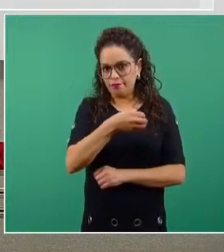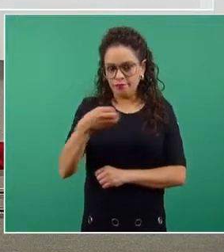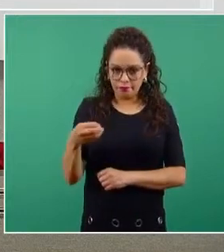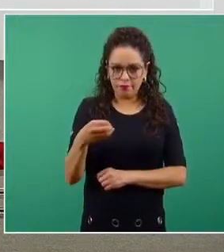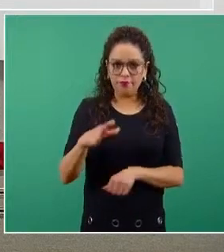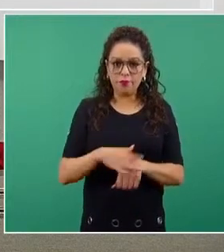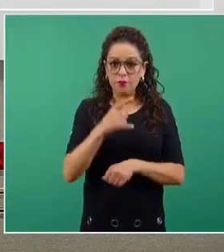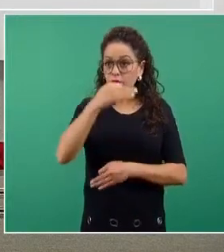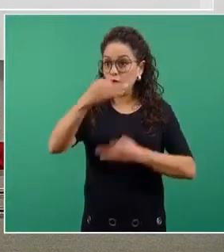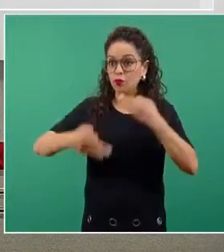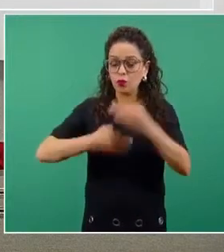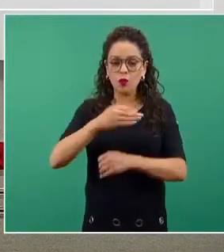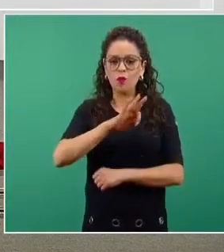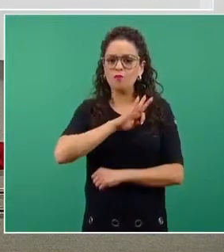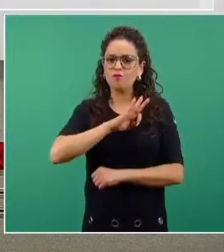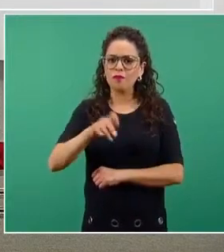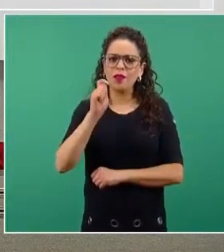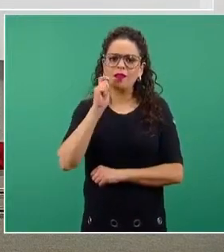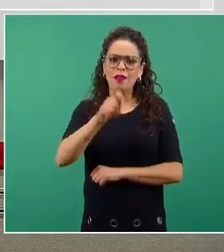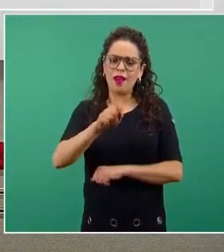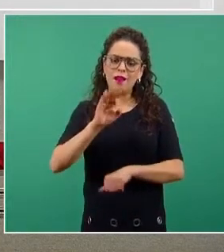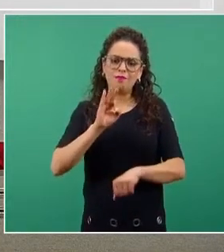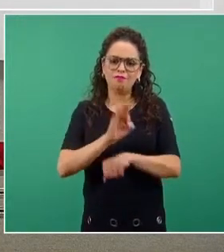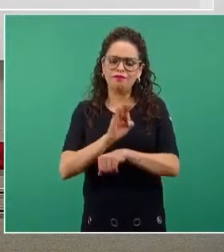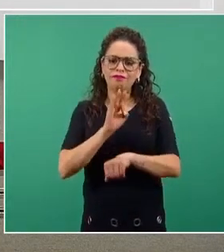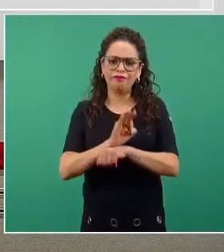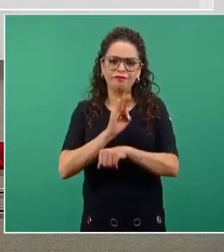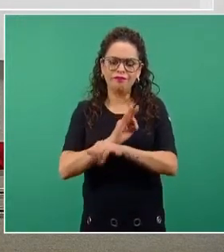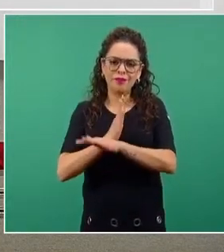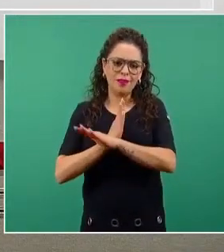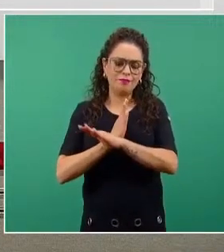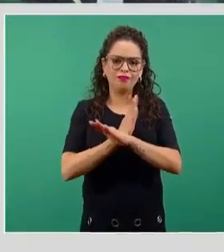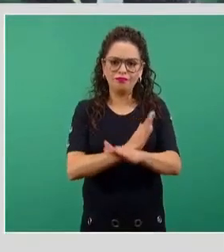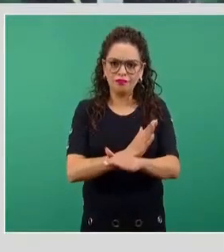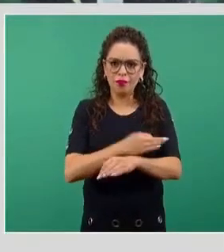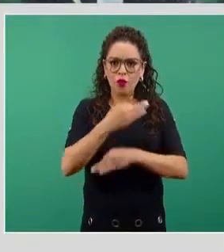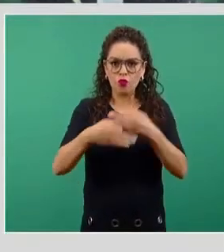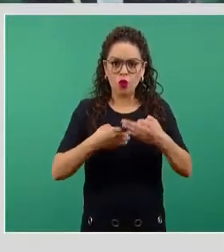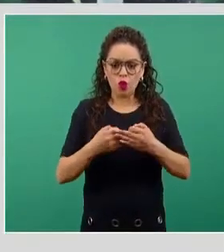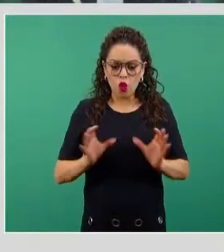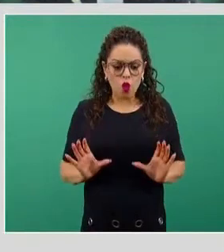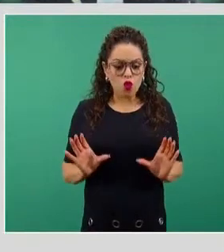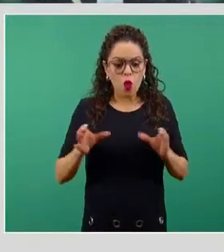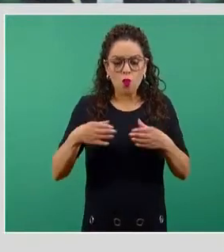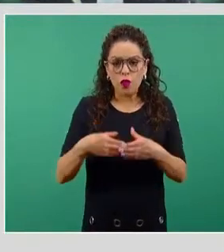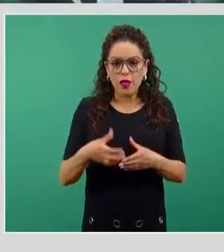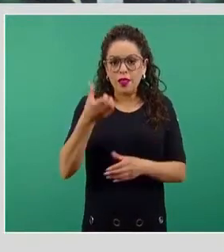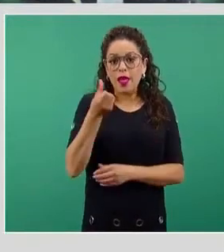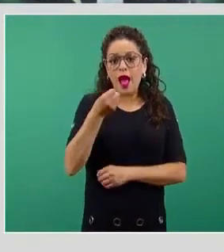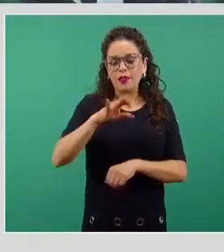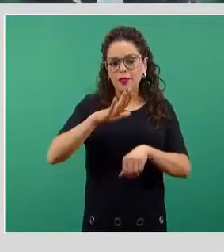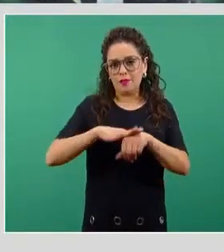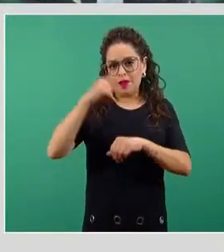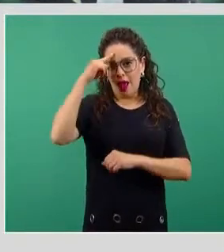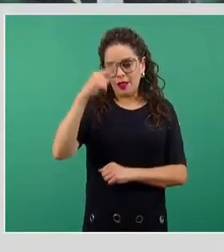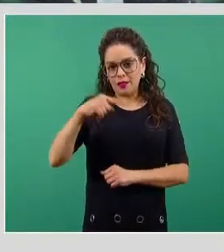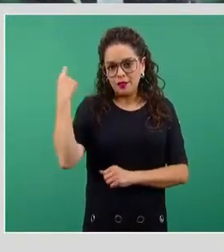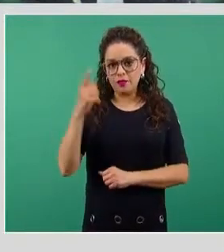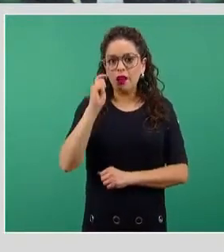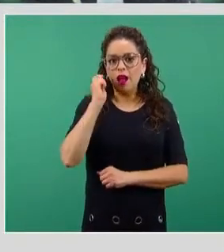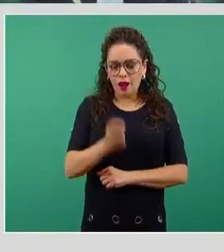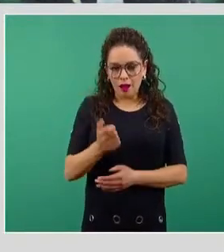manera colectiva, es decir, en la salud comunitaria, y de esa manera entonces todos poder obviamente contribuir a